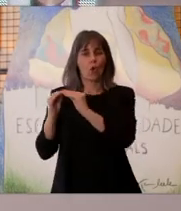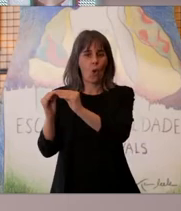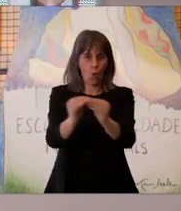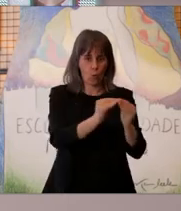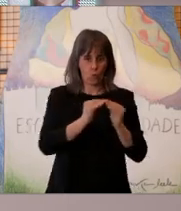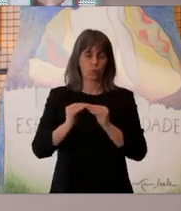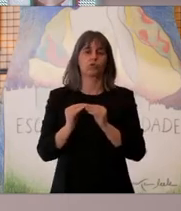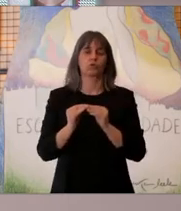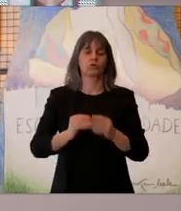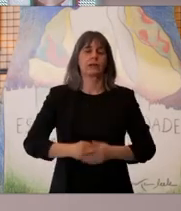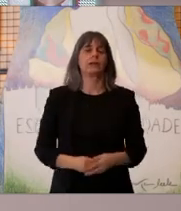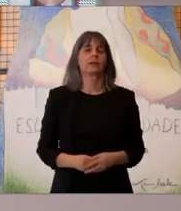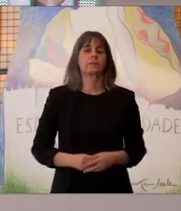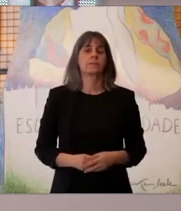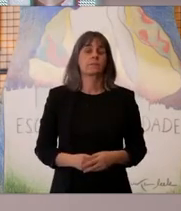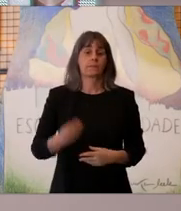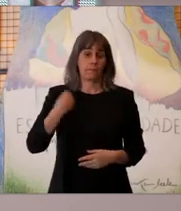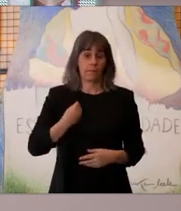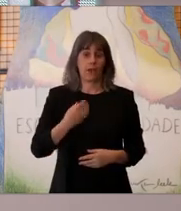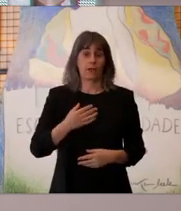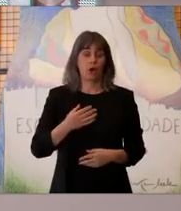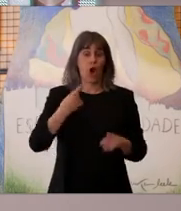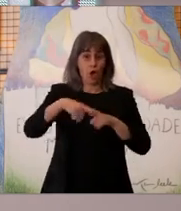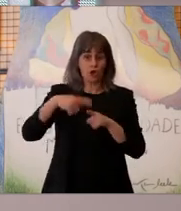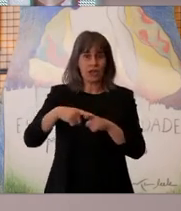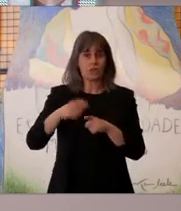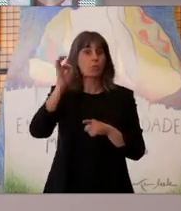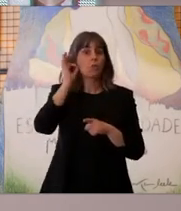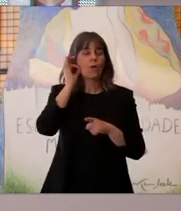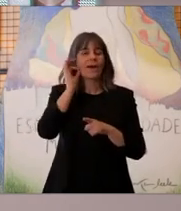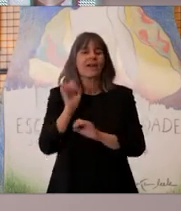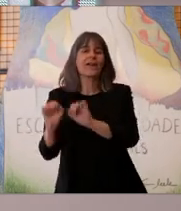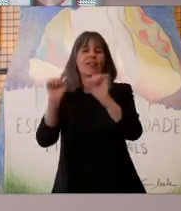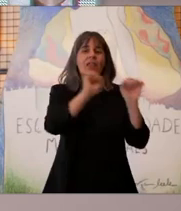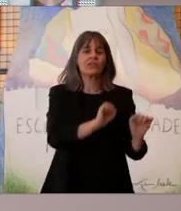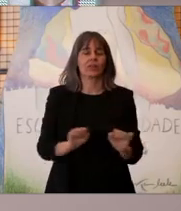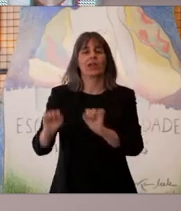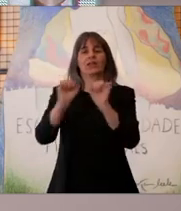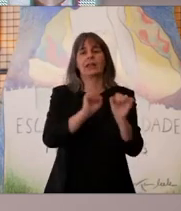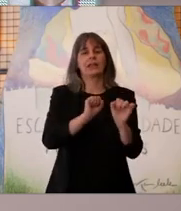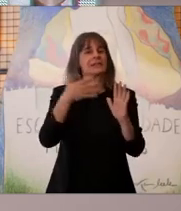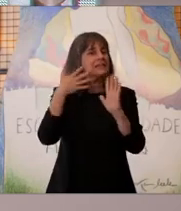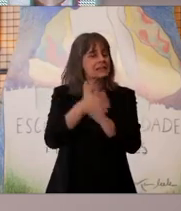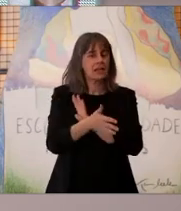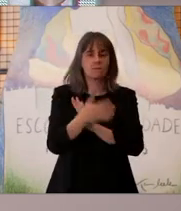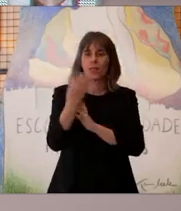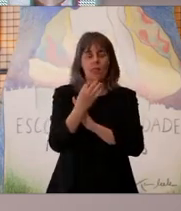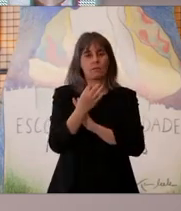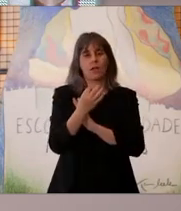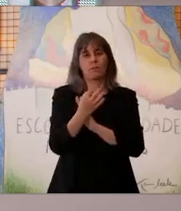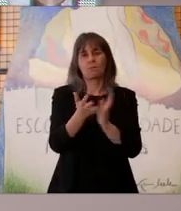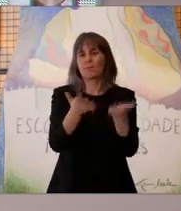que han defendido las mujeres en eso en esa excepciones tienen que ver casi siempre con con causas comunes